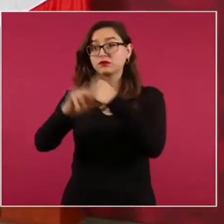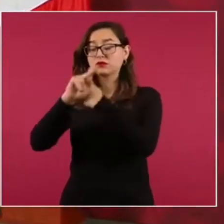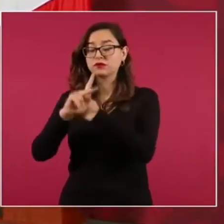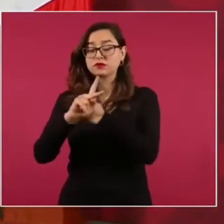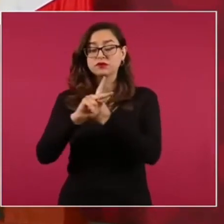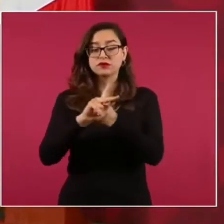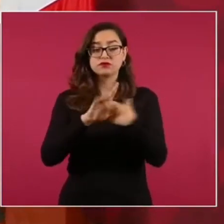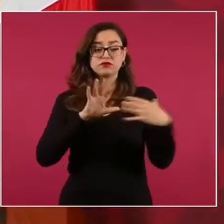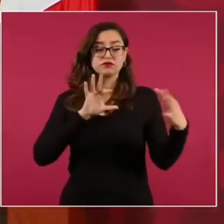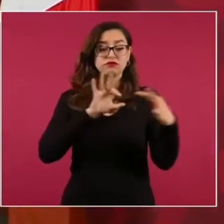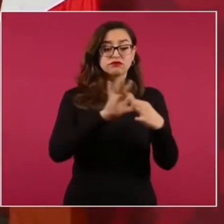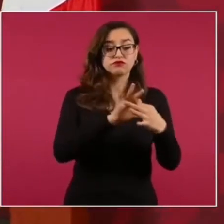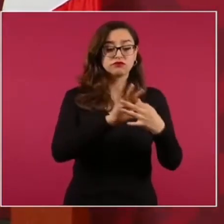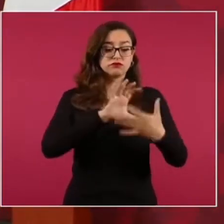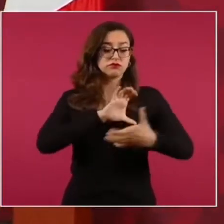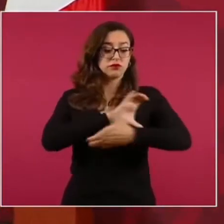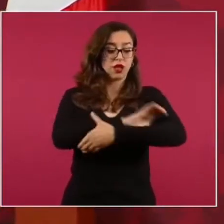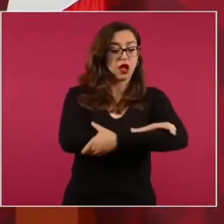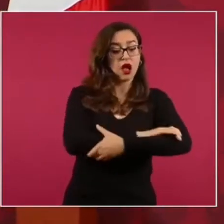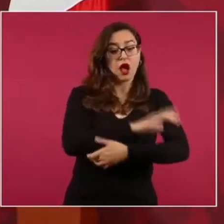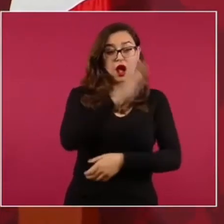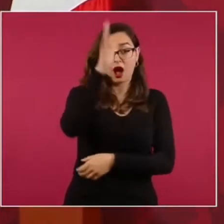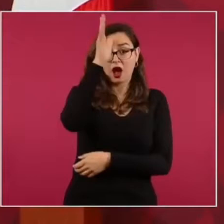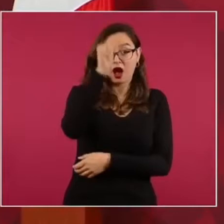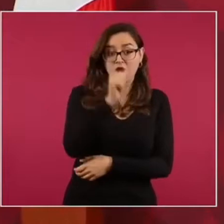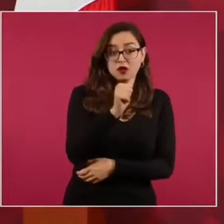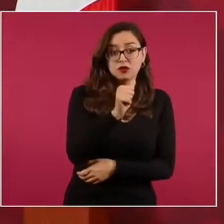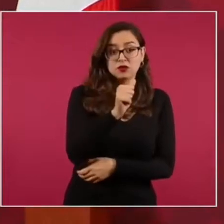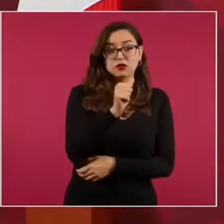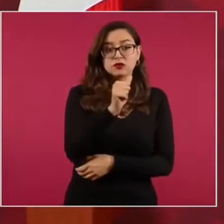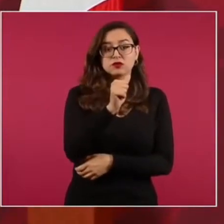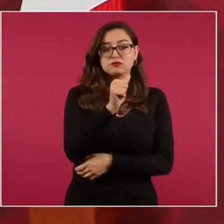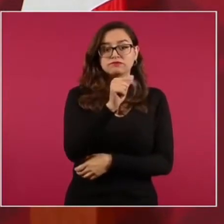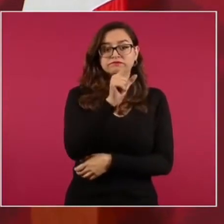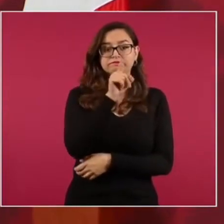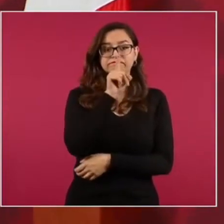tratado o coalición con otro estado